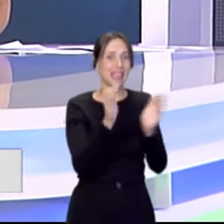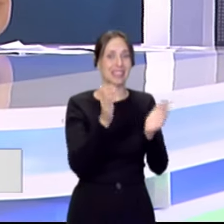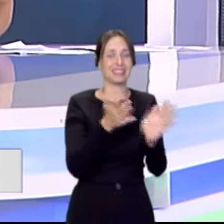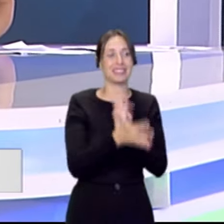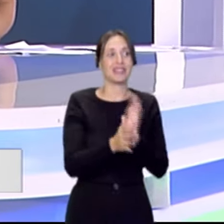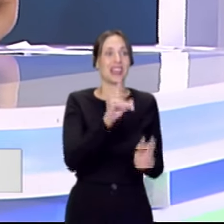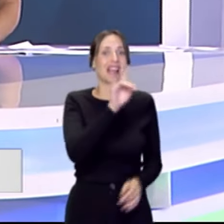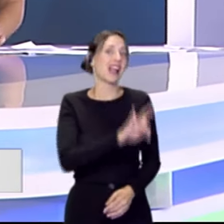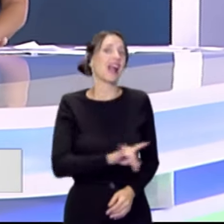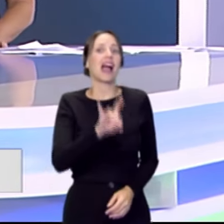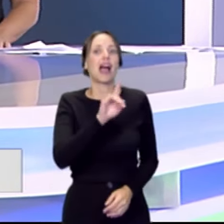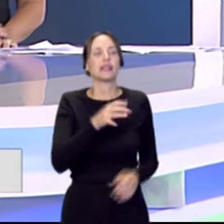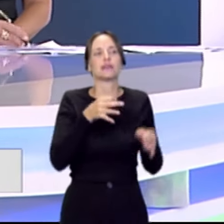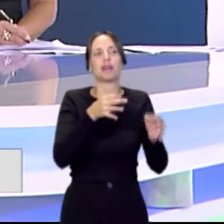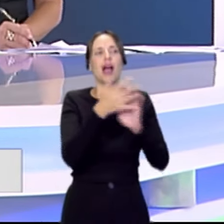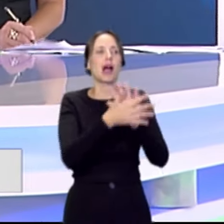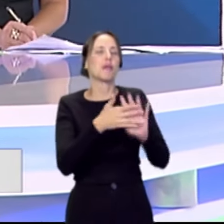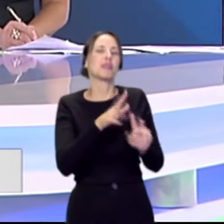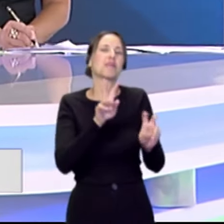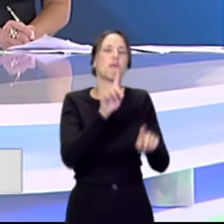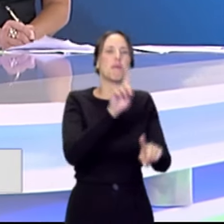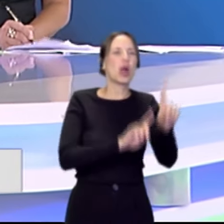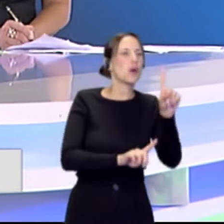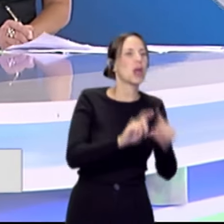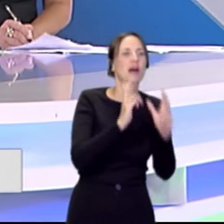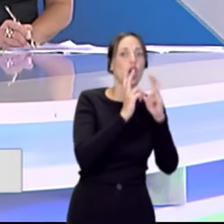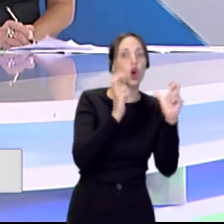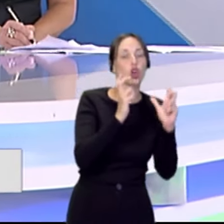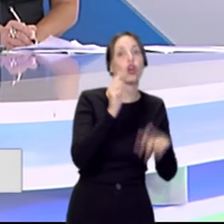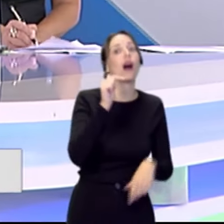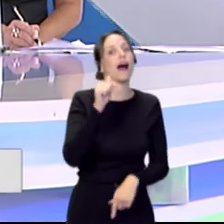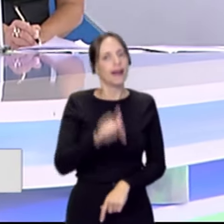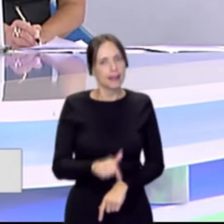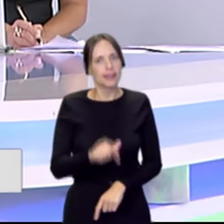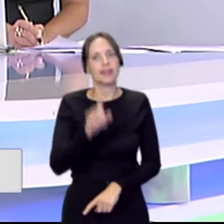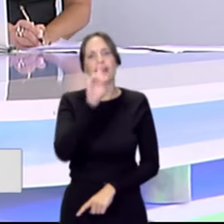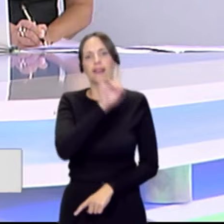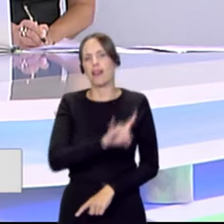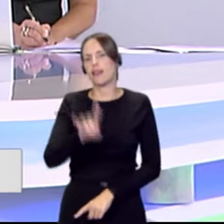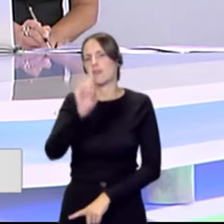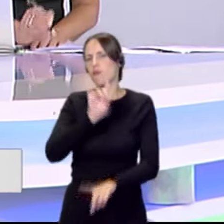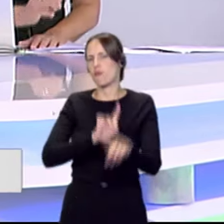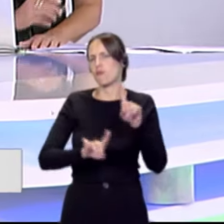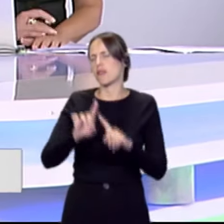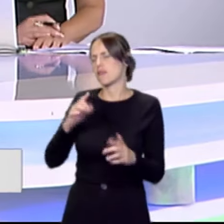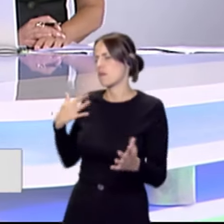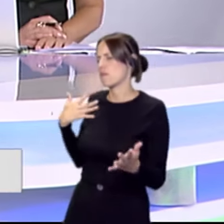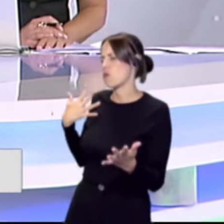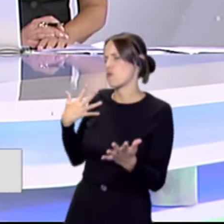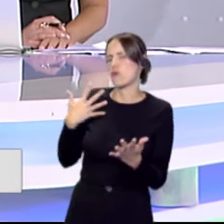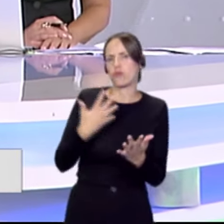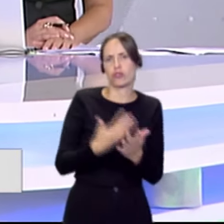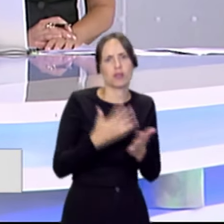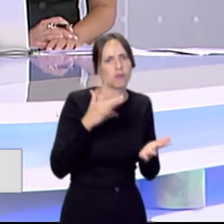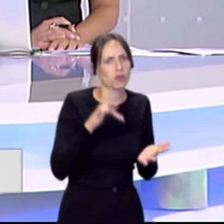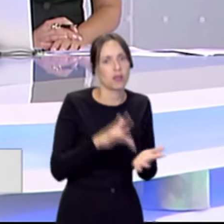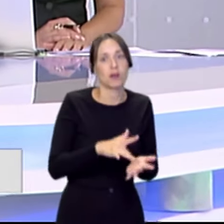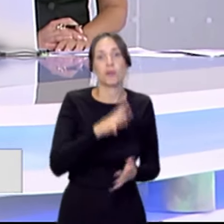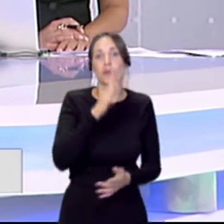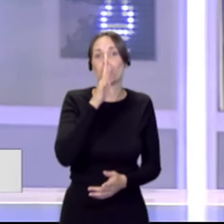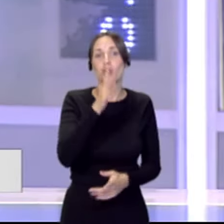día hablándose de grandes problemas y grandes ese es un problema constante que tenemos hace muchísimo tiempo, que es la